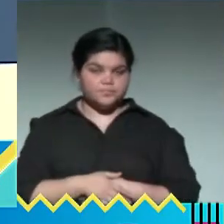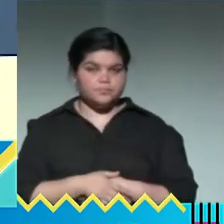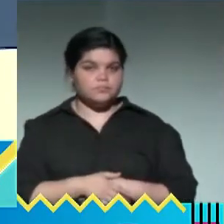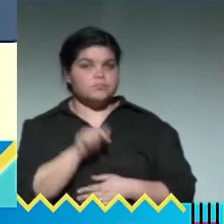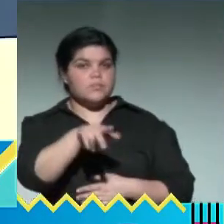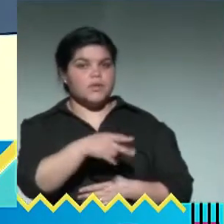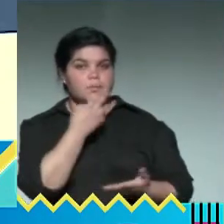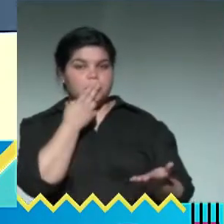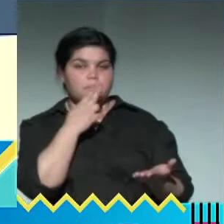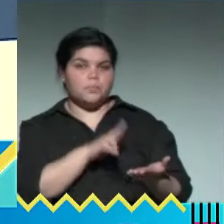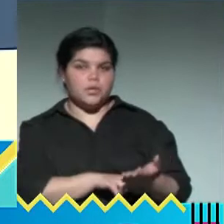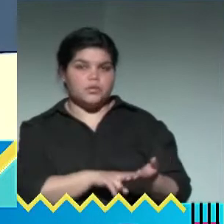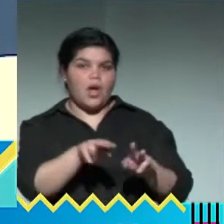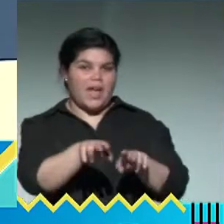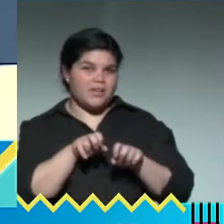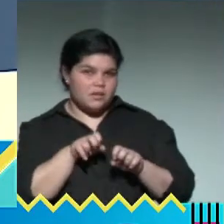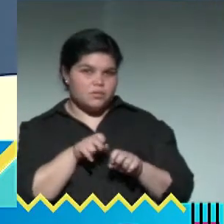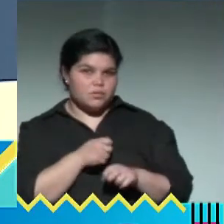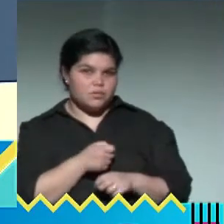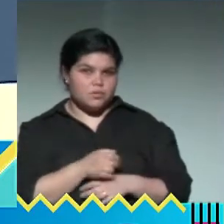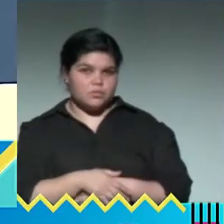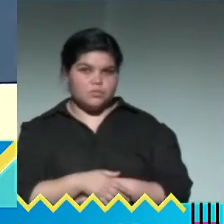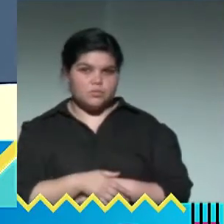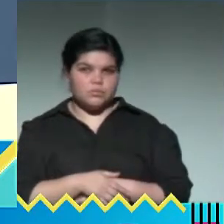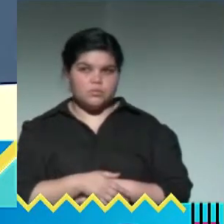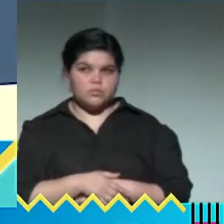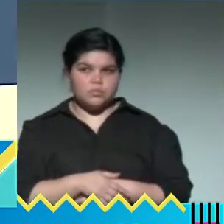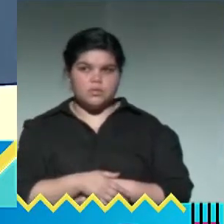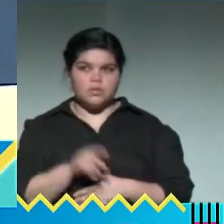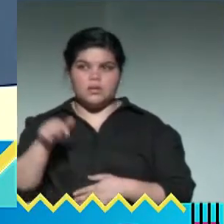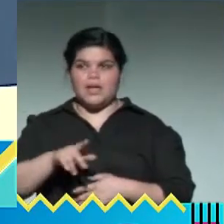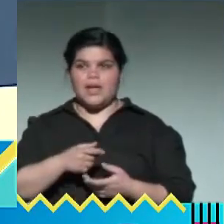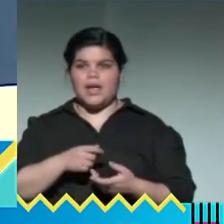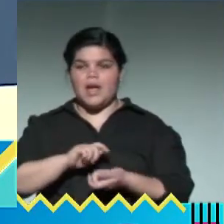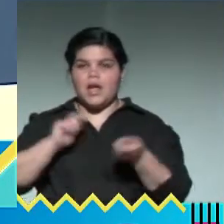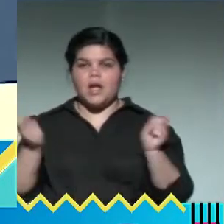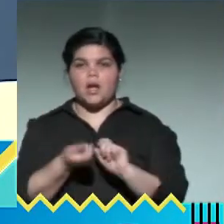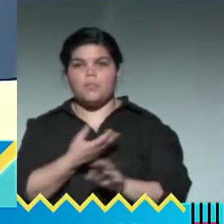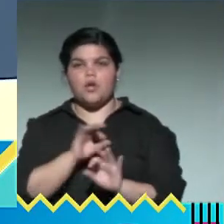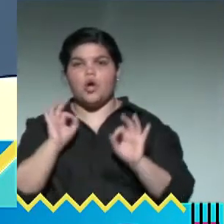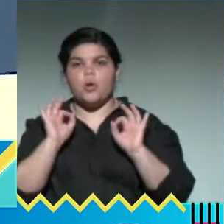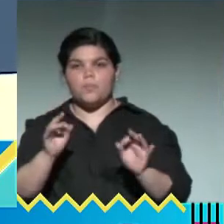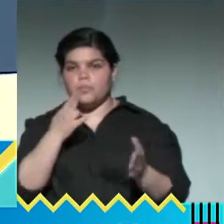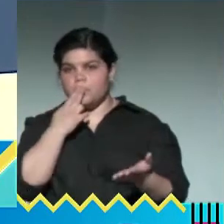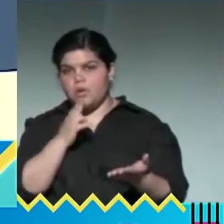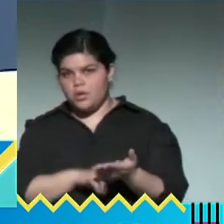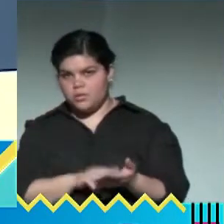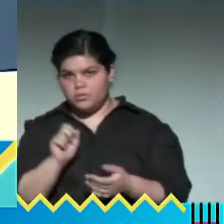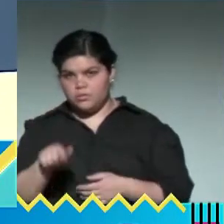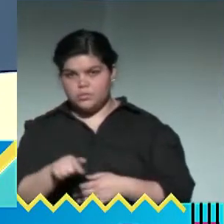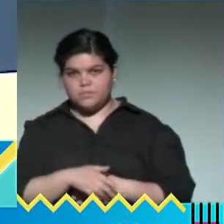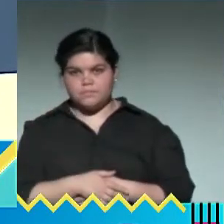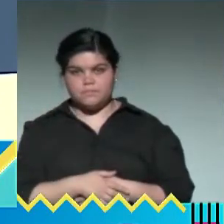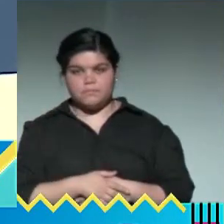ver con los impuestos a los ingresos, sería... Algunos cambios en general en el sistema tributario. Cambios en general en el